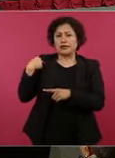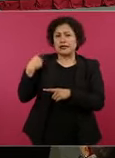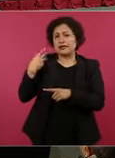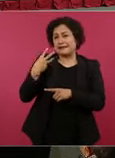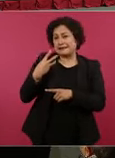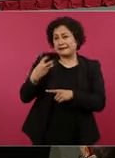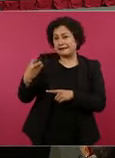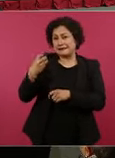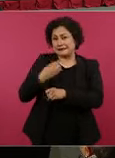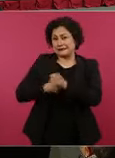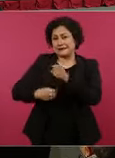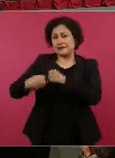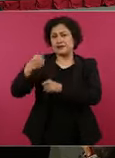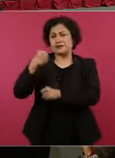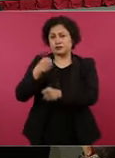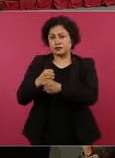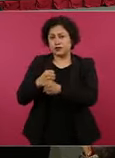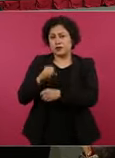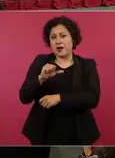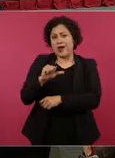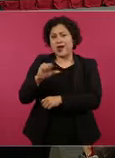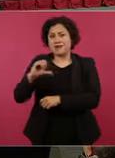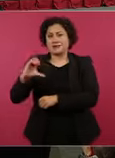antes de la era cristiana.